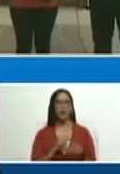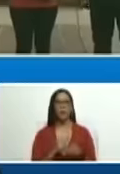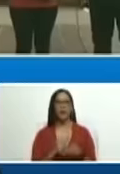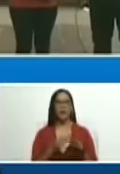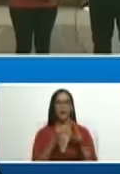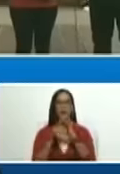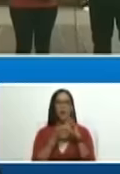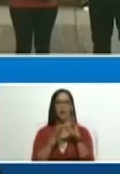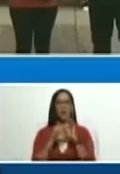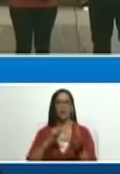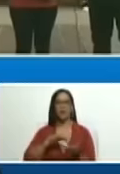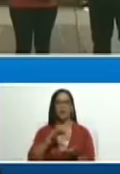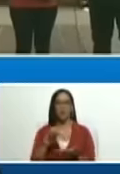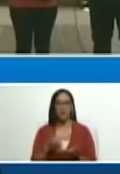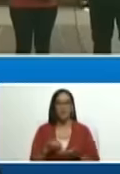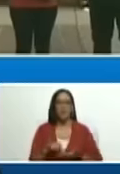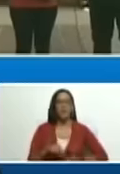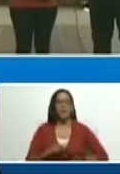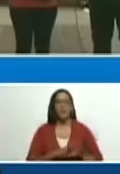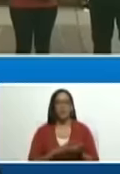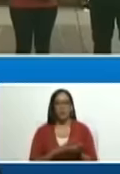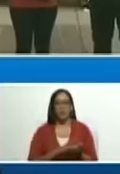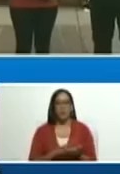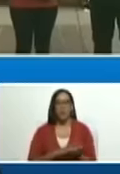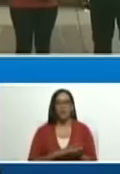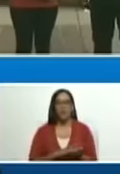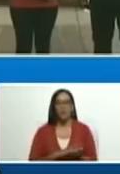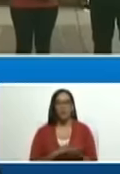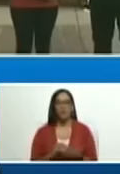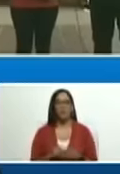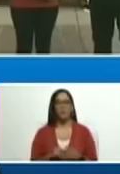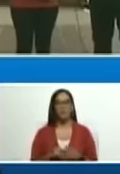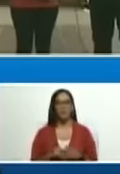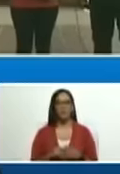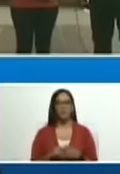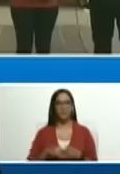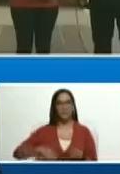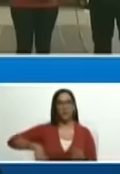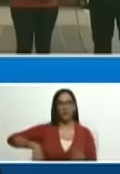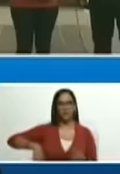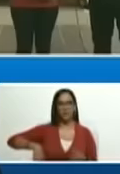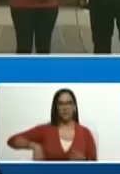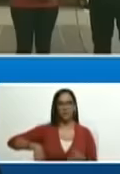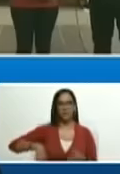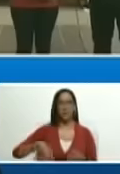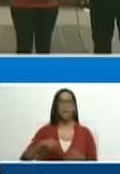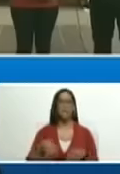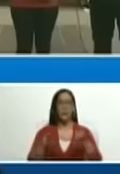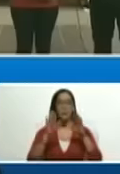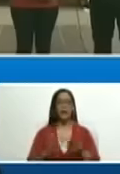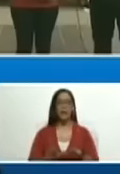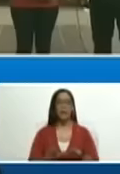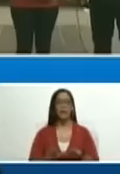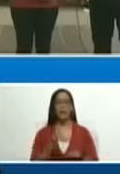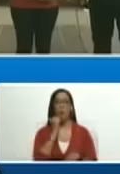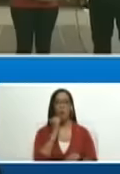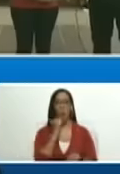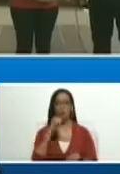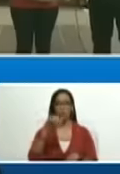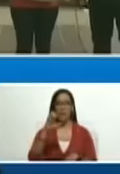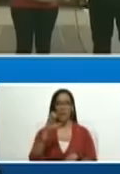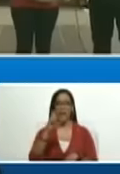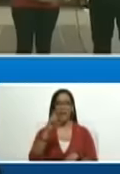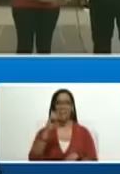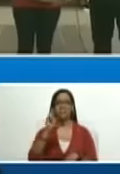Unión Nacional por la recuperación de la Guayana Esequiba, para parar los abusos de la ExxonMobil,